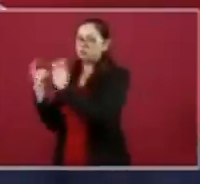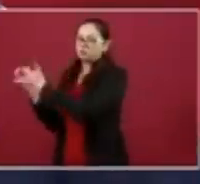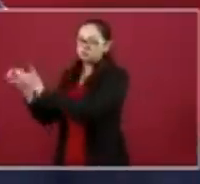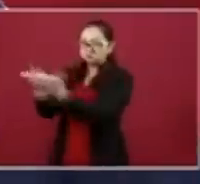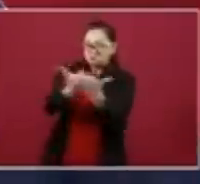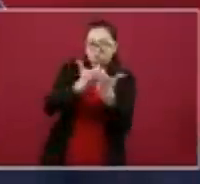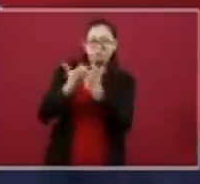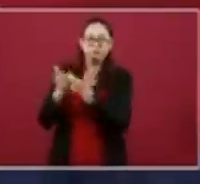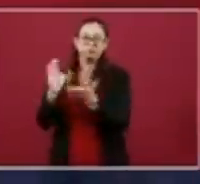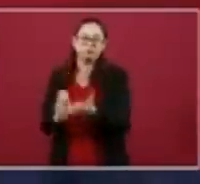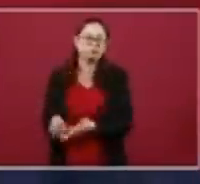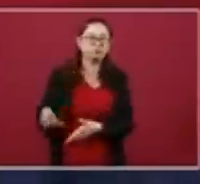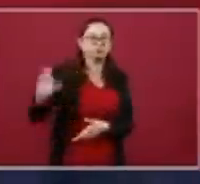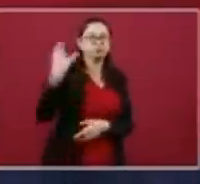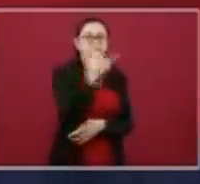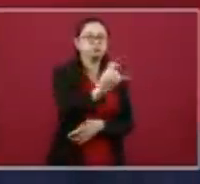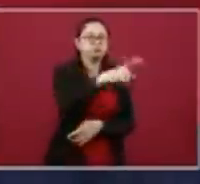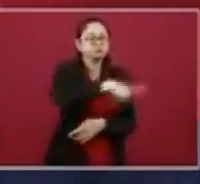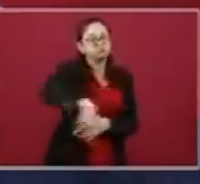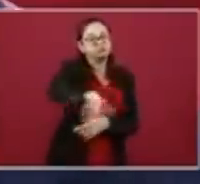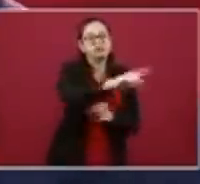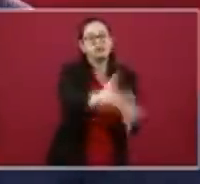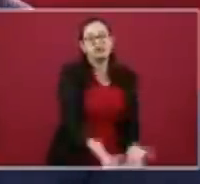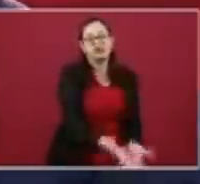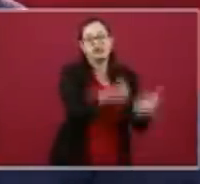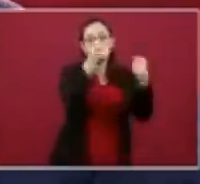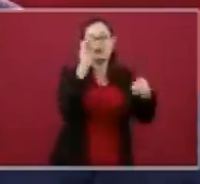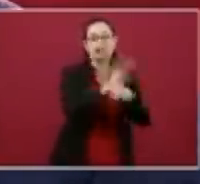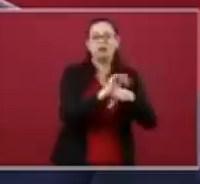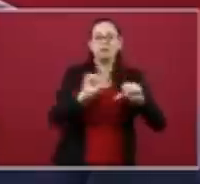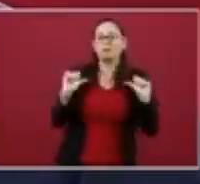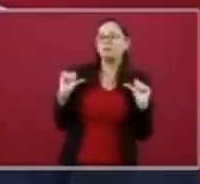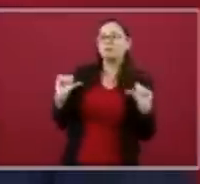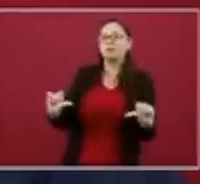a una minoría. Todavía